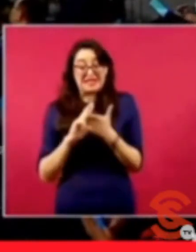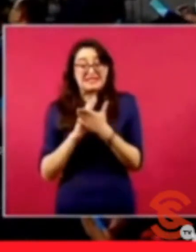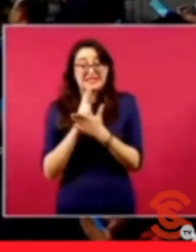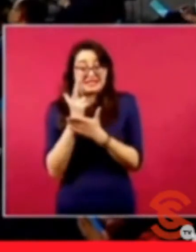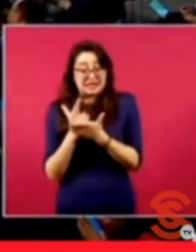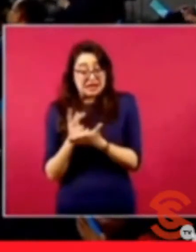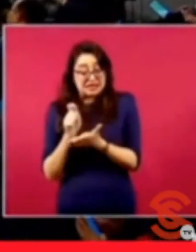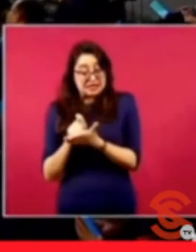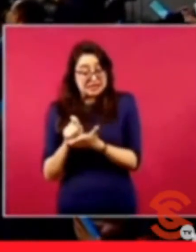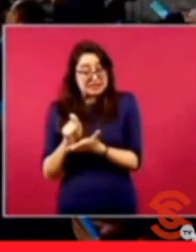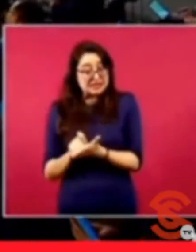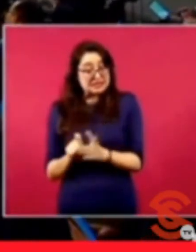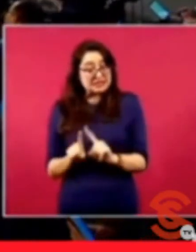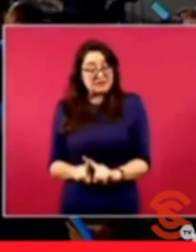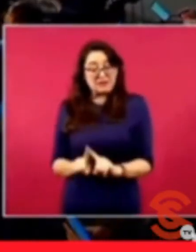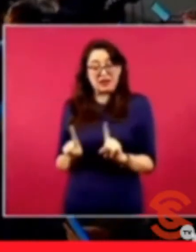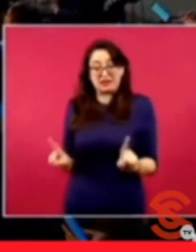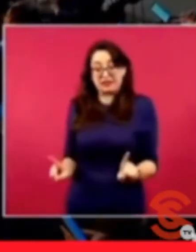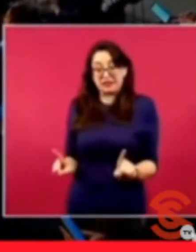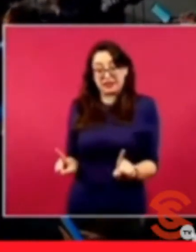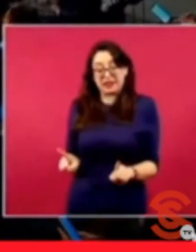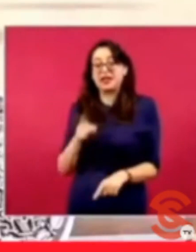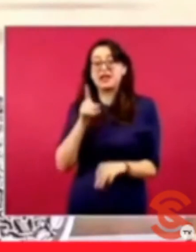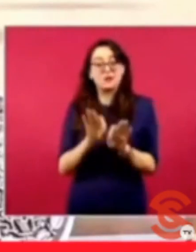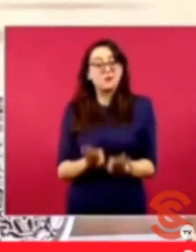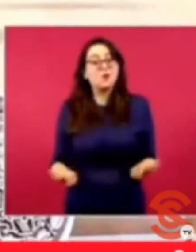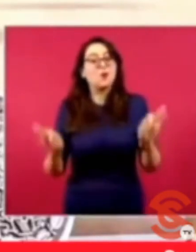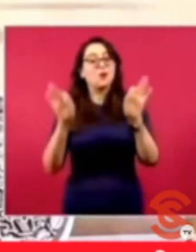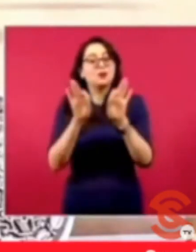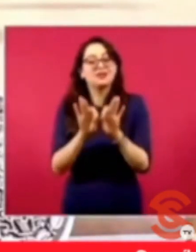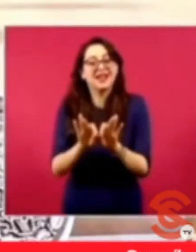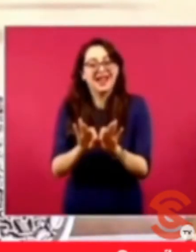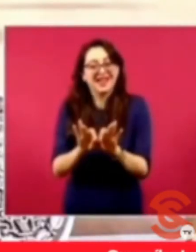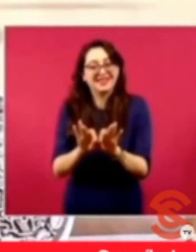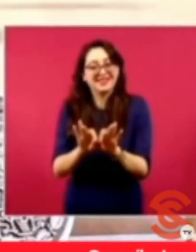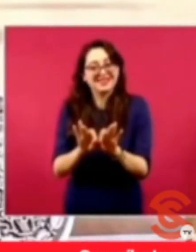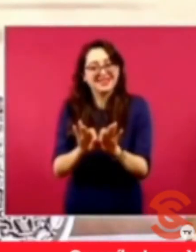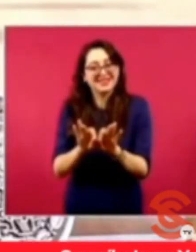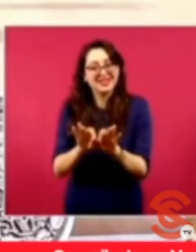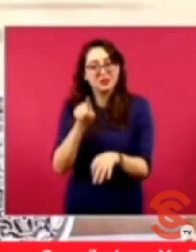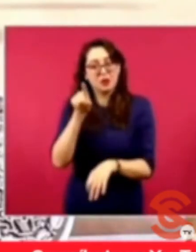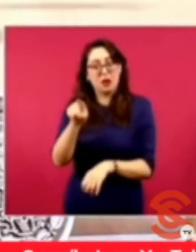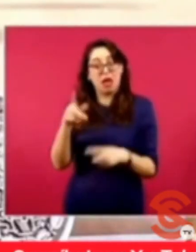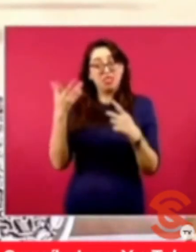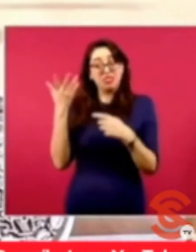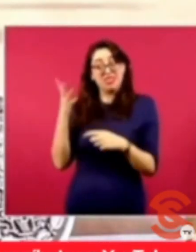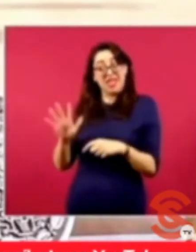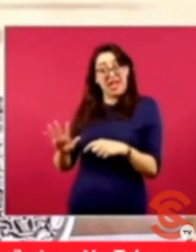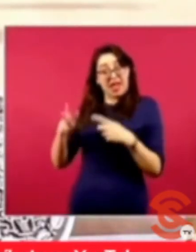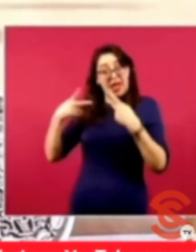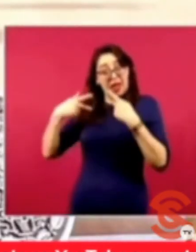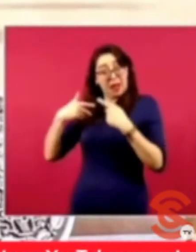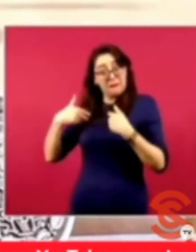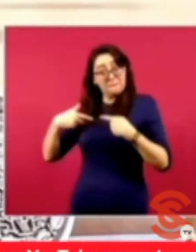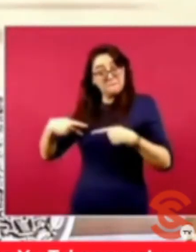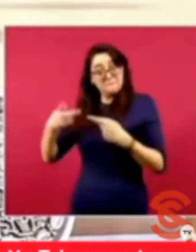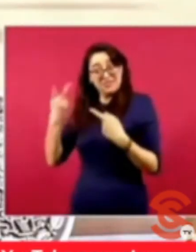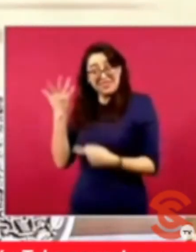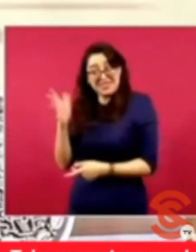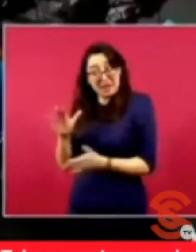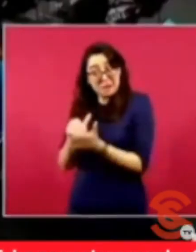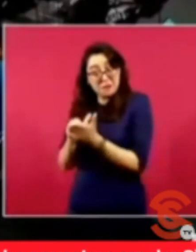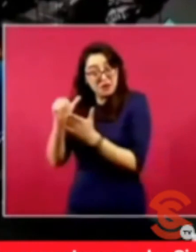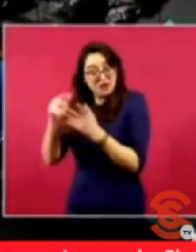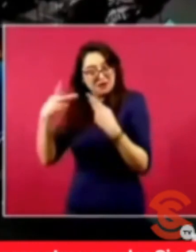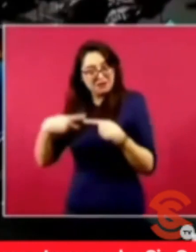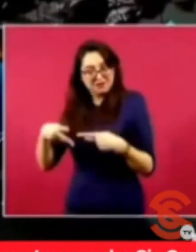de recetas. Sí, bueno, pero es importante corregir porque es también su responsabilidad dar la información como es. Entonces, no son 10 millones de personas.